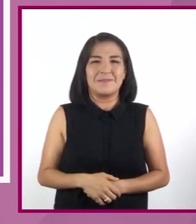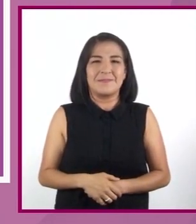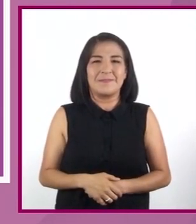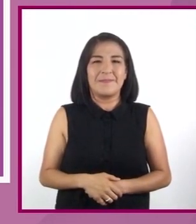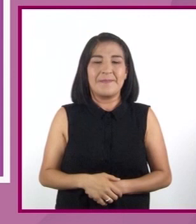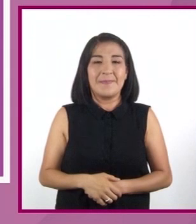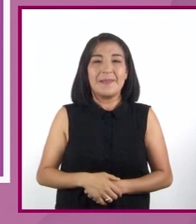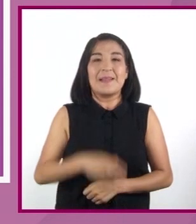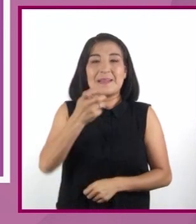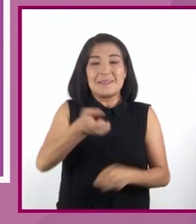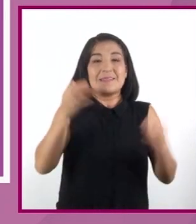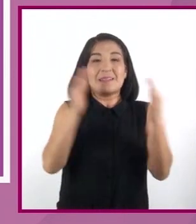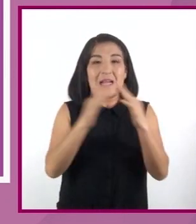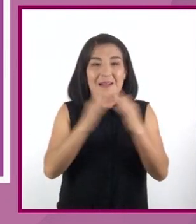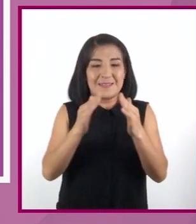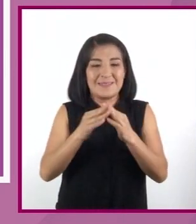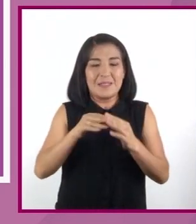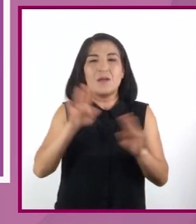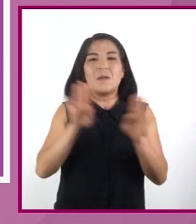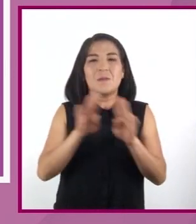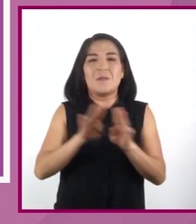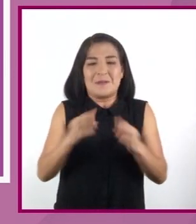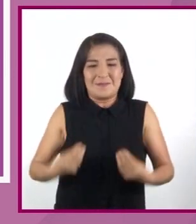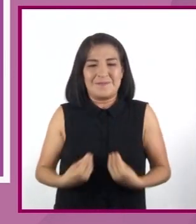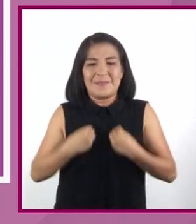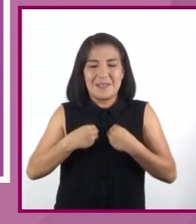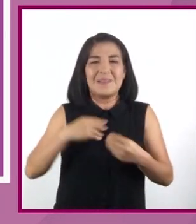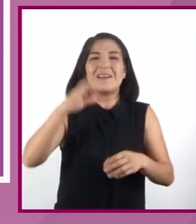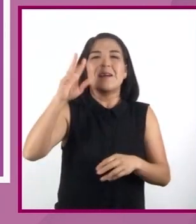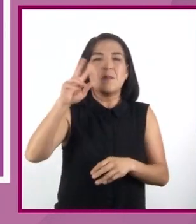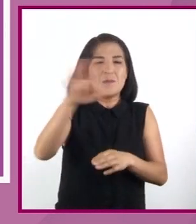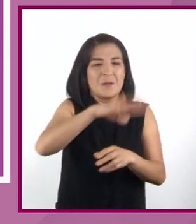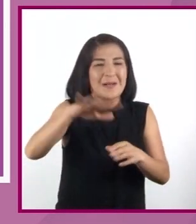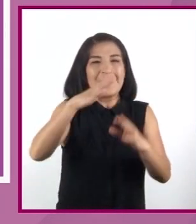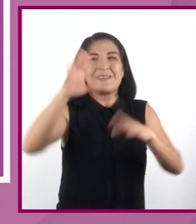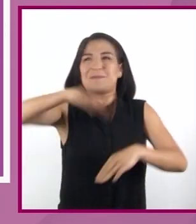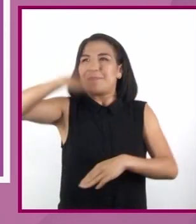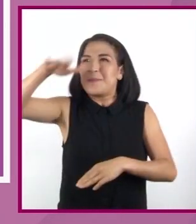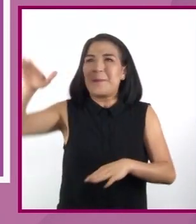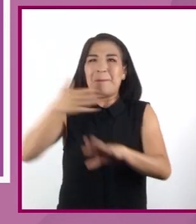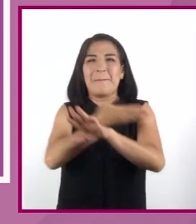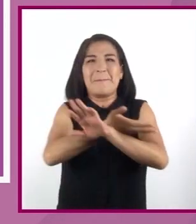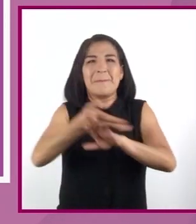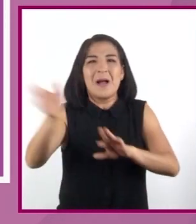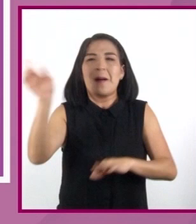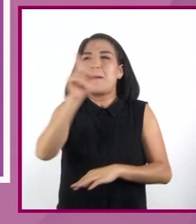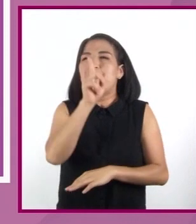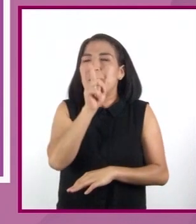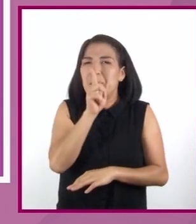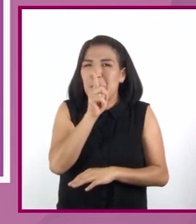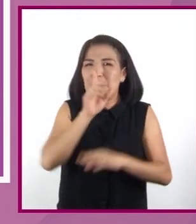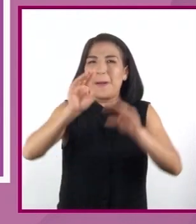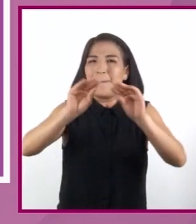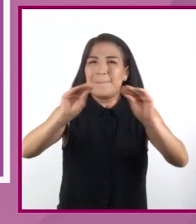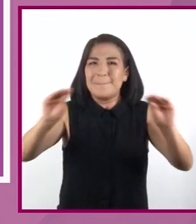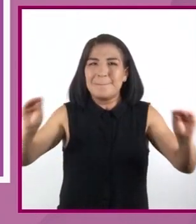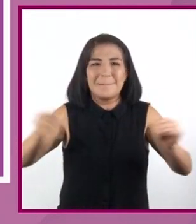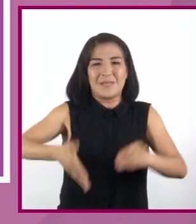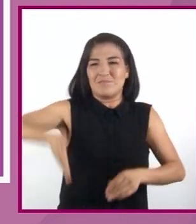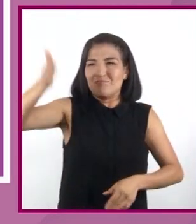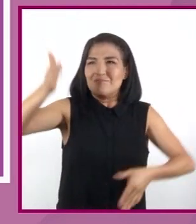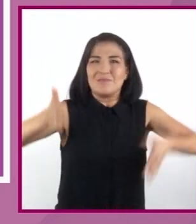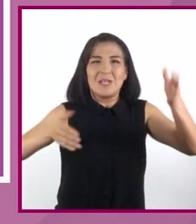La casa en que vivían influía un poco en sus estremecimientos. La blancura del patio silencioso, frisos, columnas